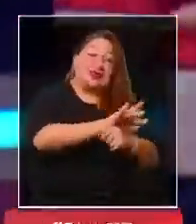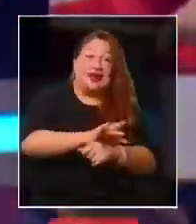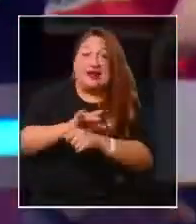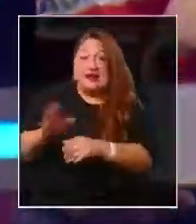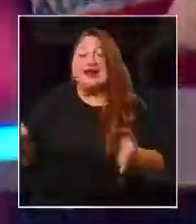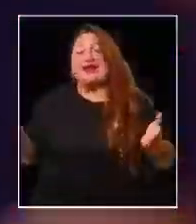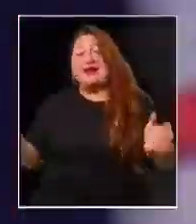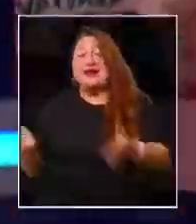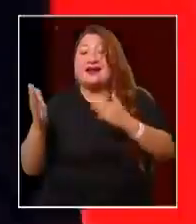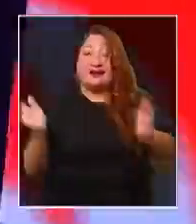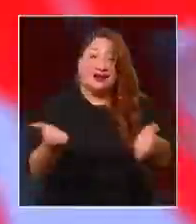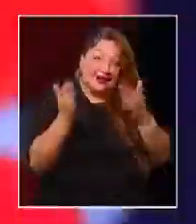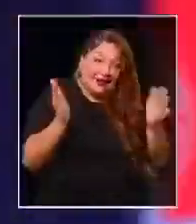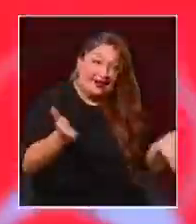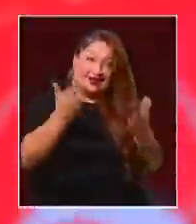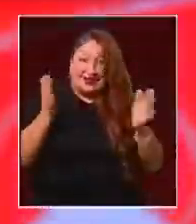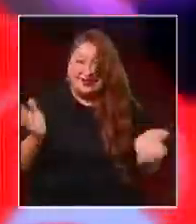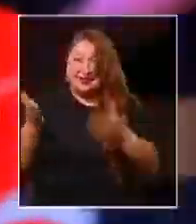por qué